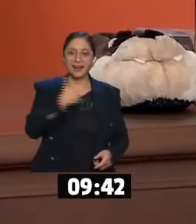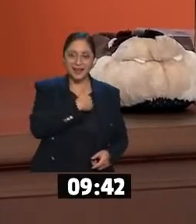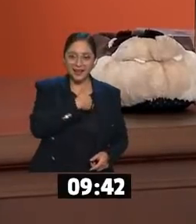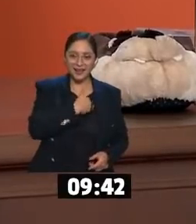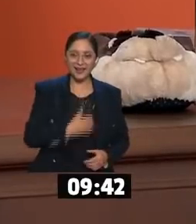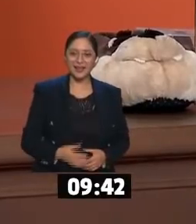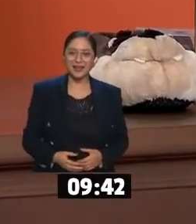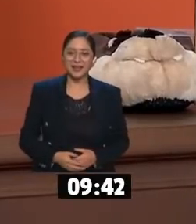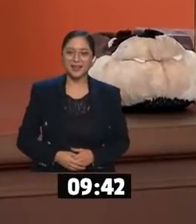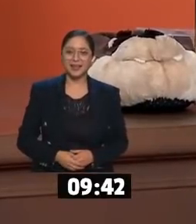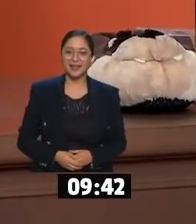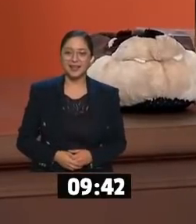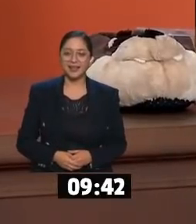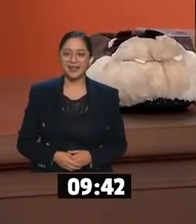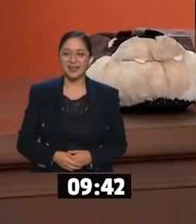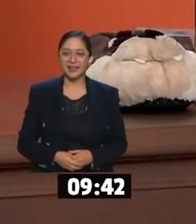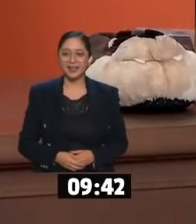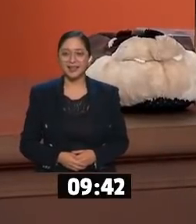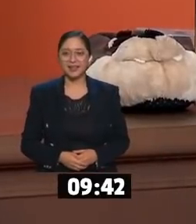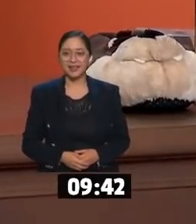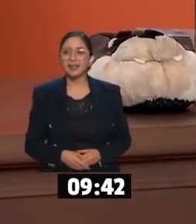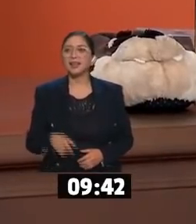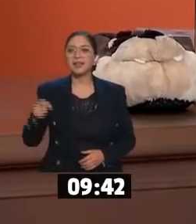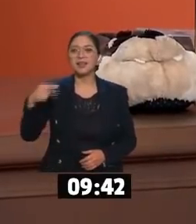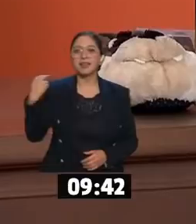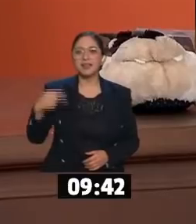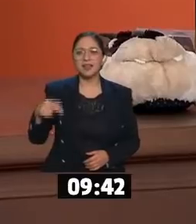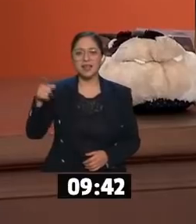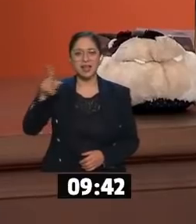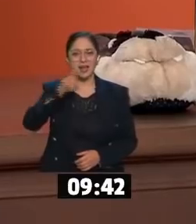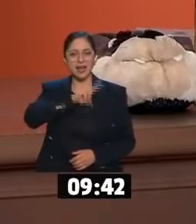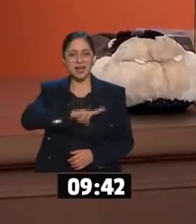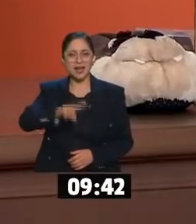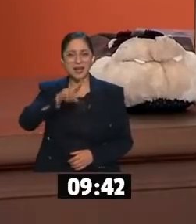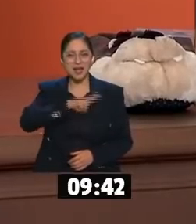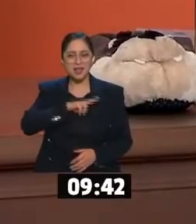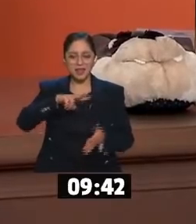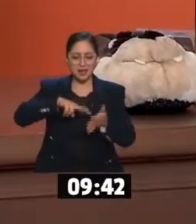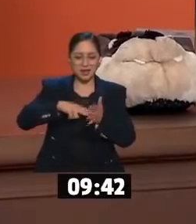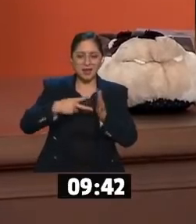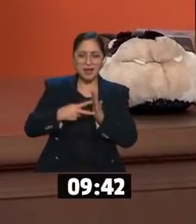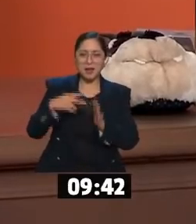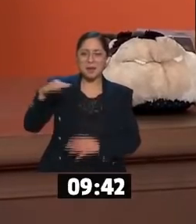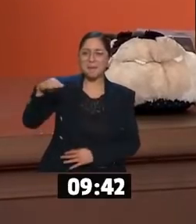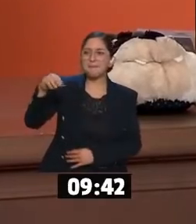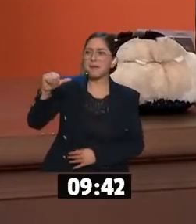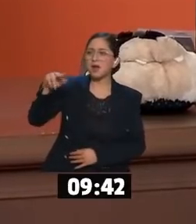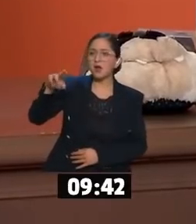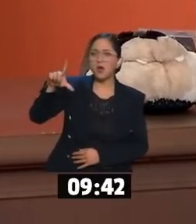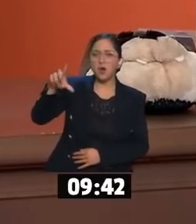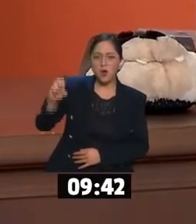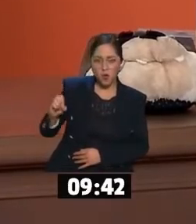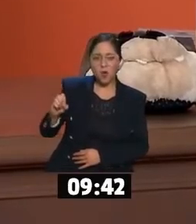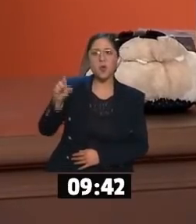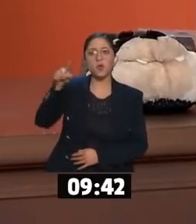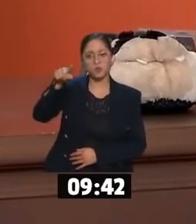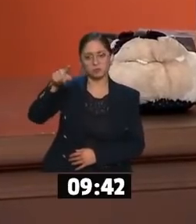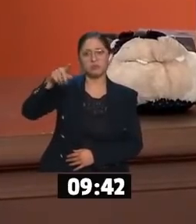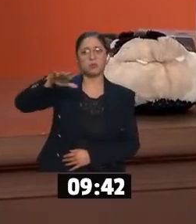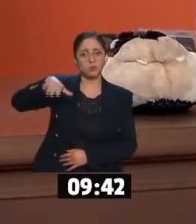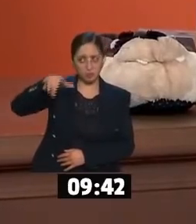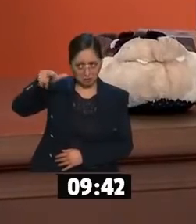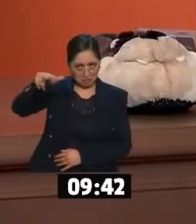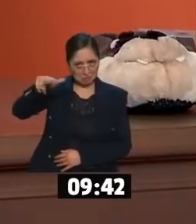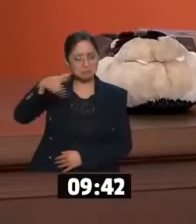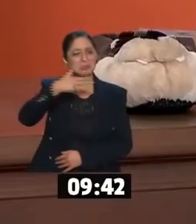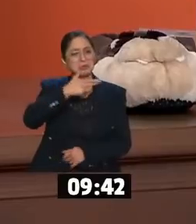copas. Renta Eso, tu backline. Renta tu backline, Manolo. Gracias, búsquenlo. Es de